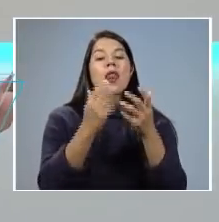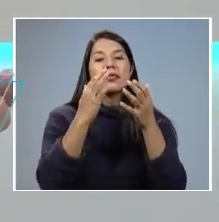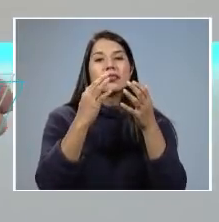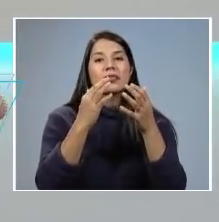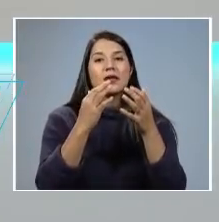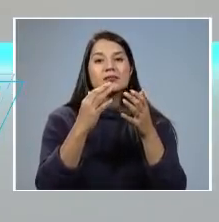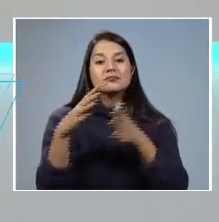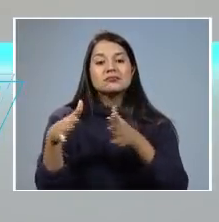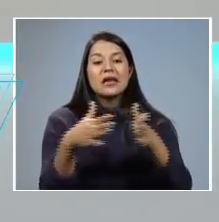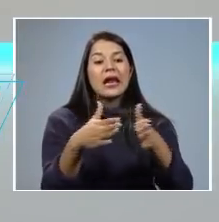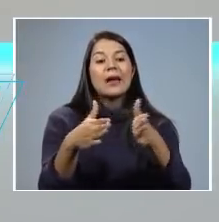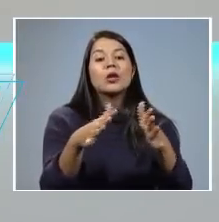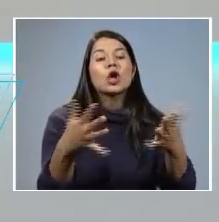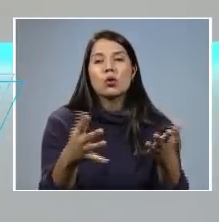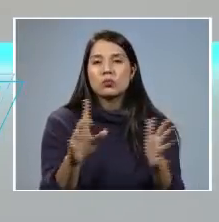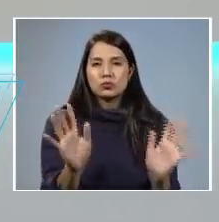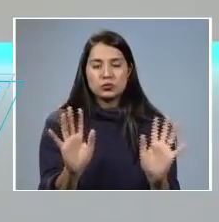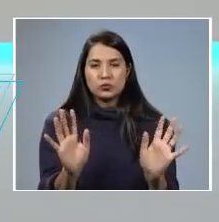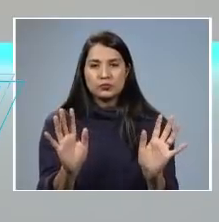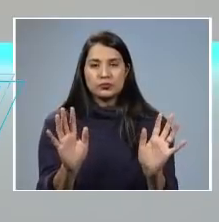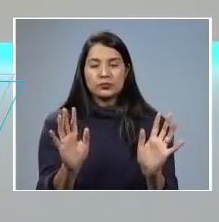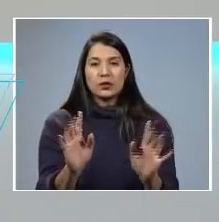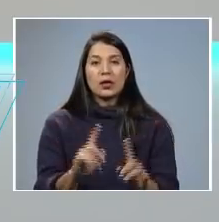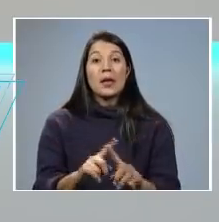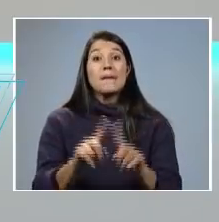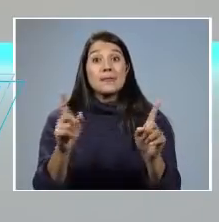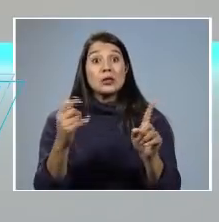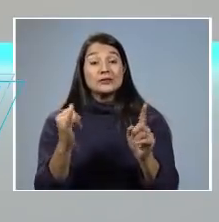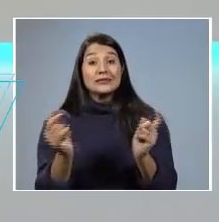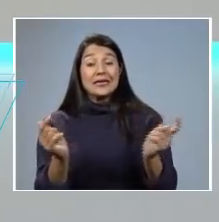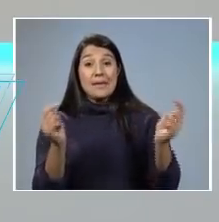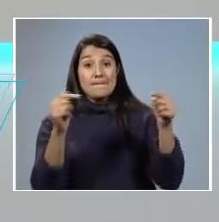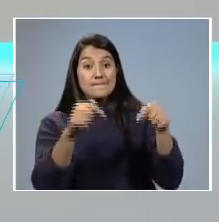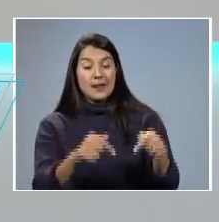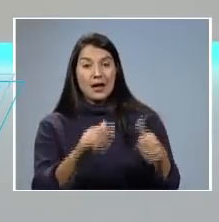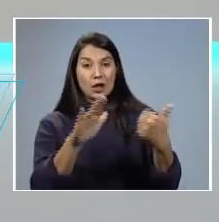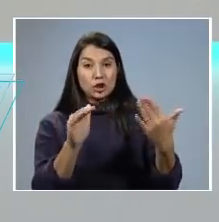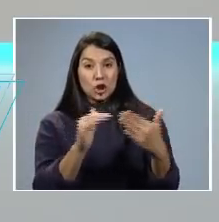embargo, envía un mensaje, solo el hecho de que fueran todos y todas,